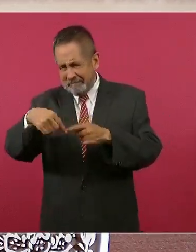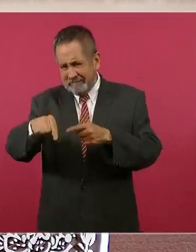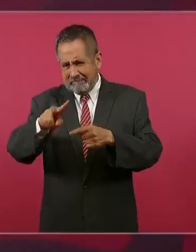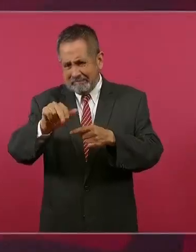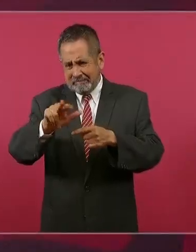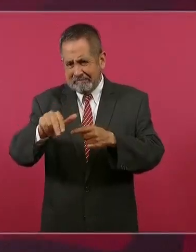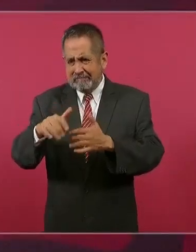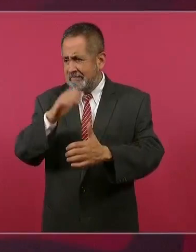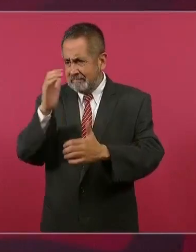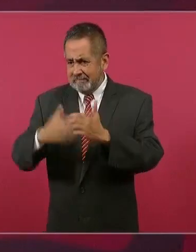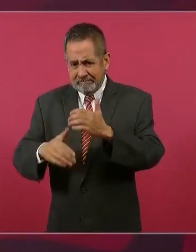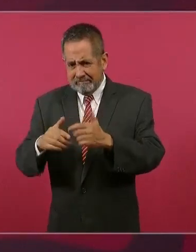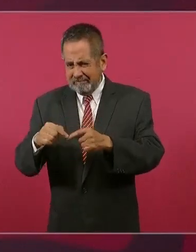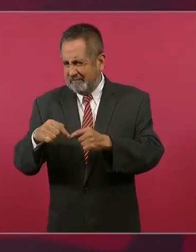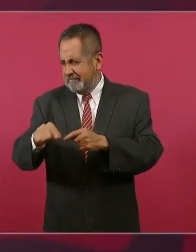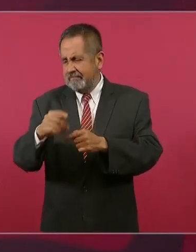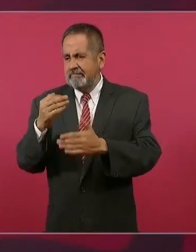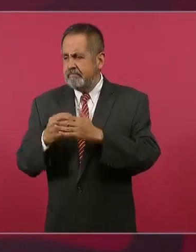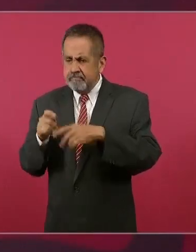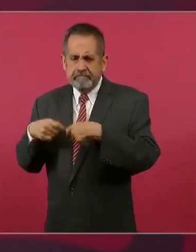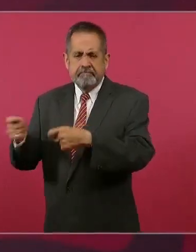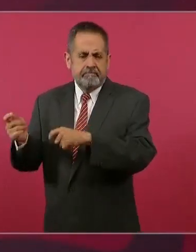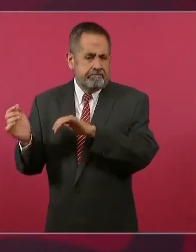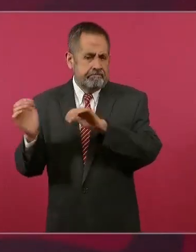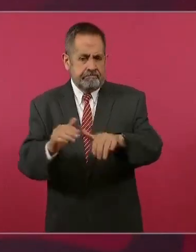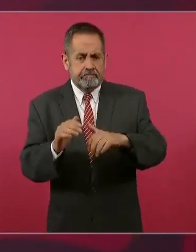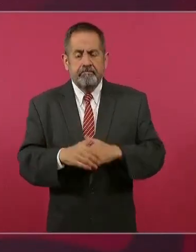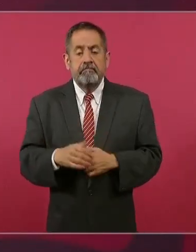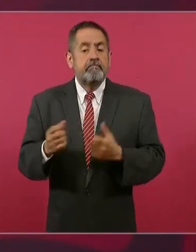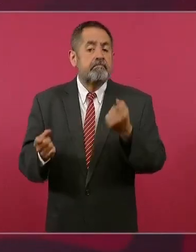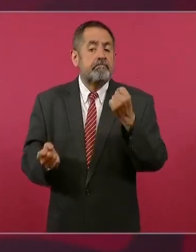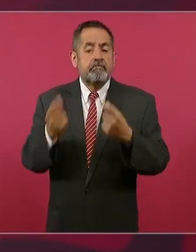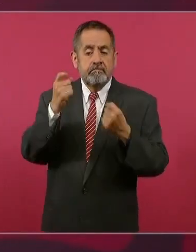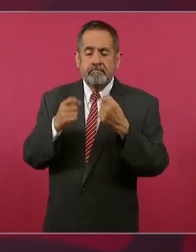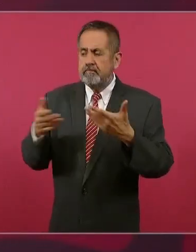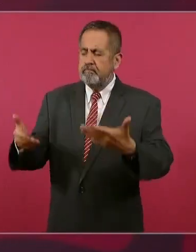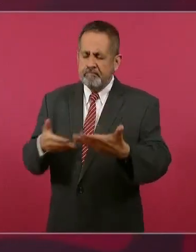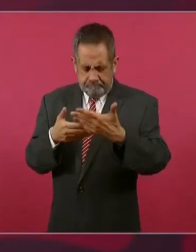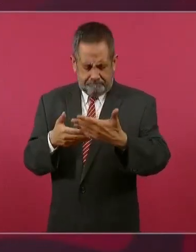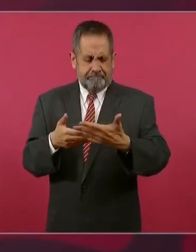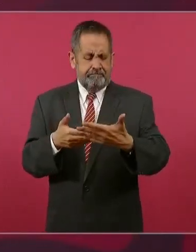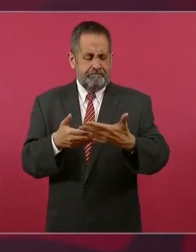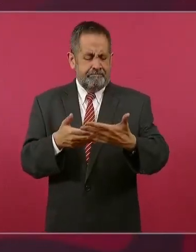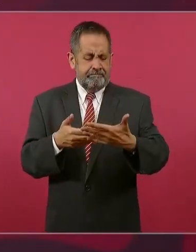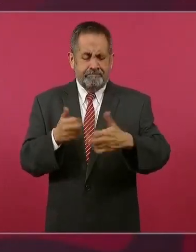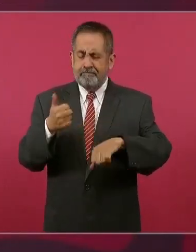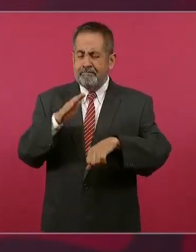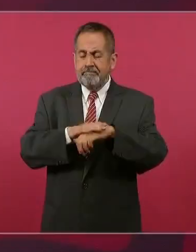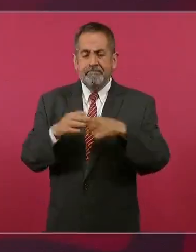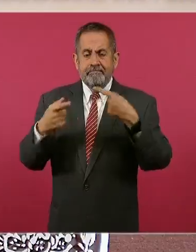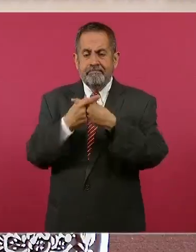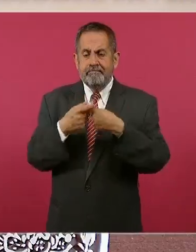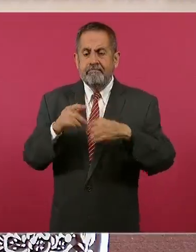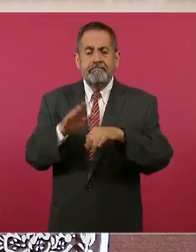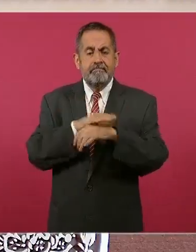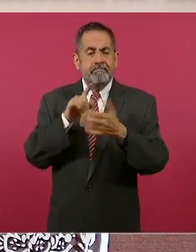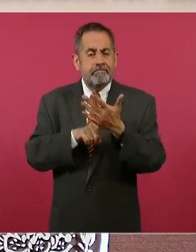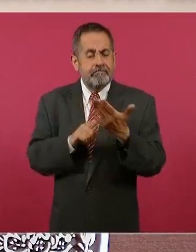reinstalados los que faltan. Hay algunos casos que de repente administrativamente no se pueden resolver porque